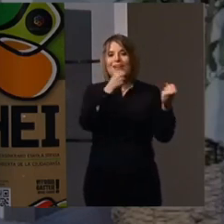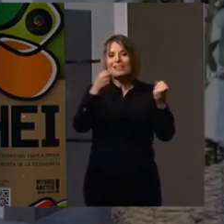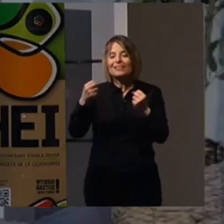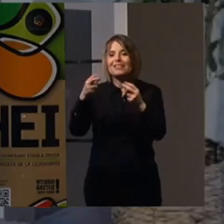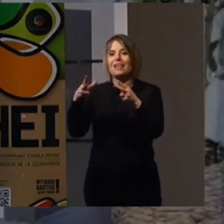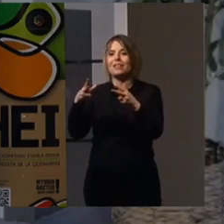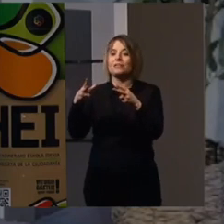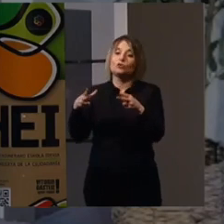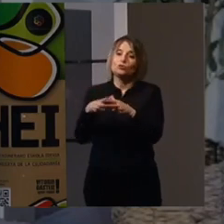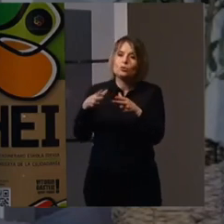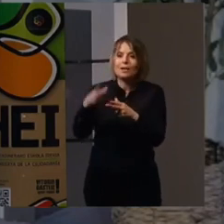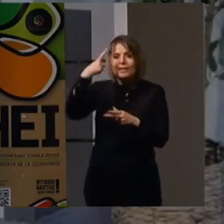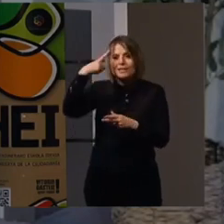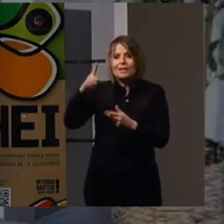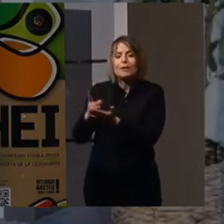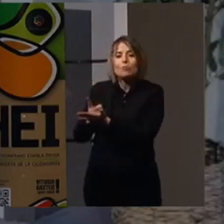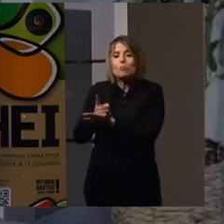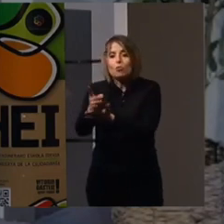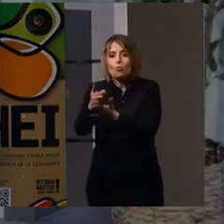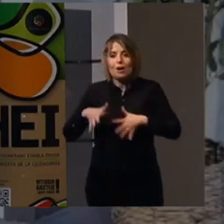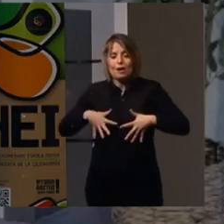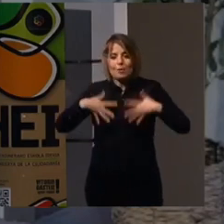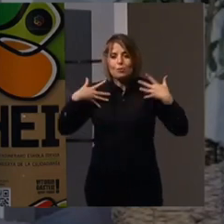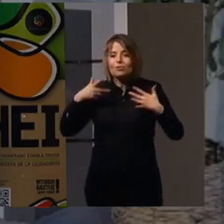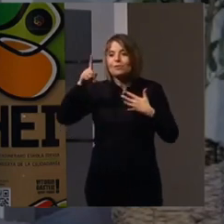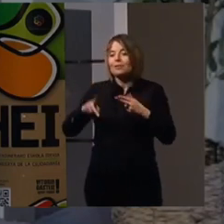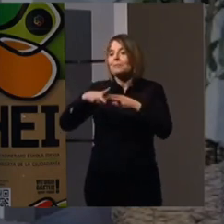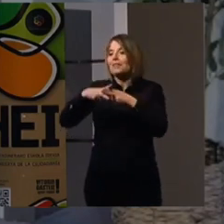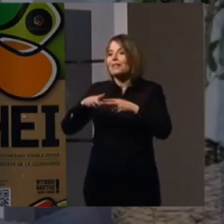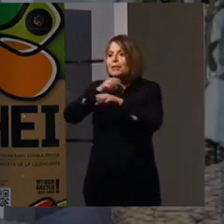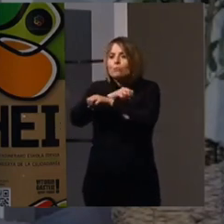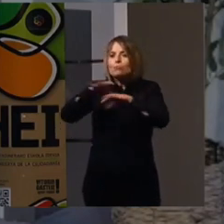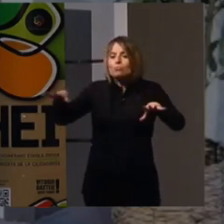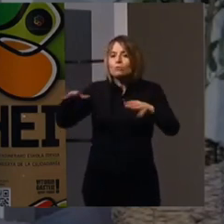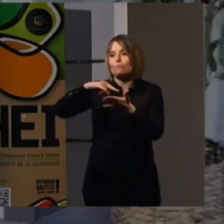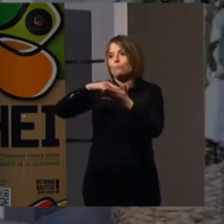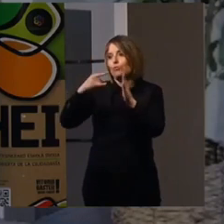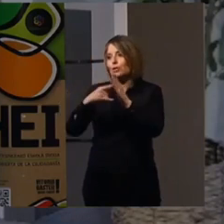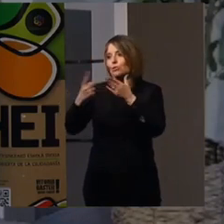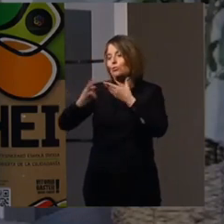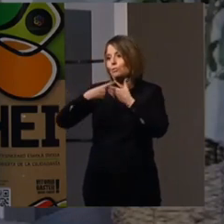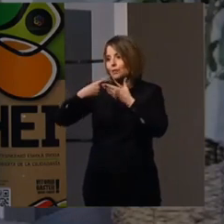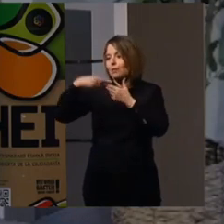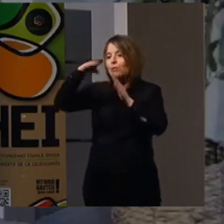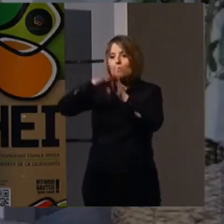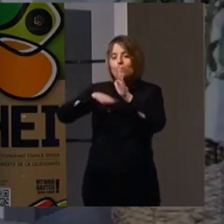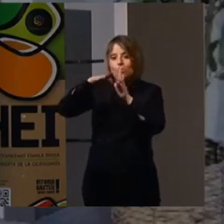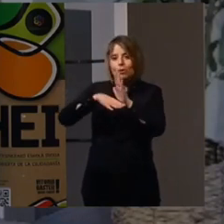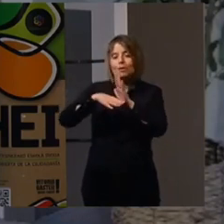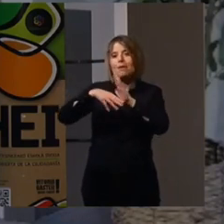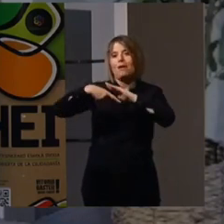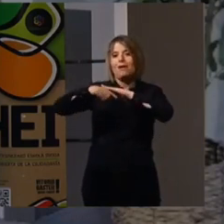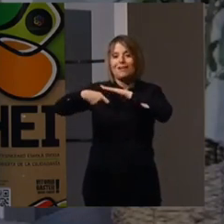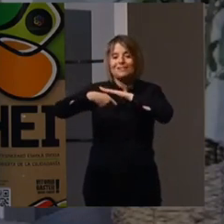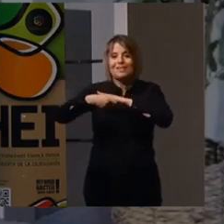Descubre tu brújula emocional, y 2 talleres para apoyar la difusión de los proyectos participantes en el programa Gasteiz